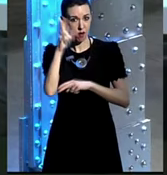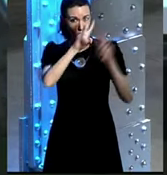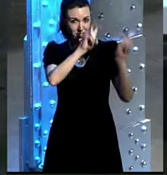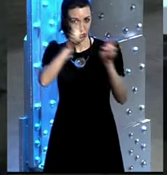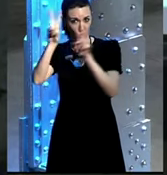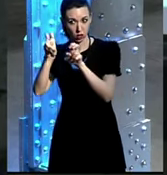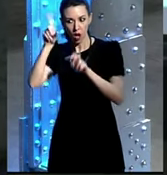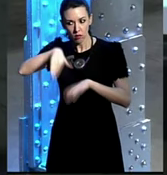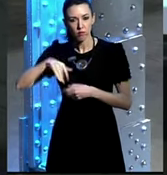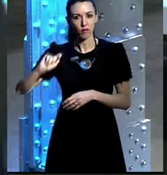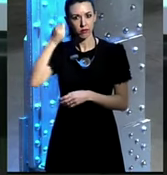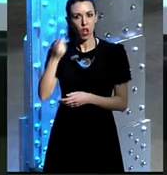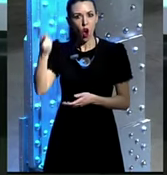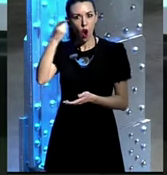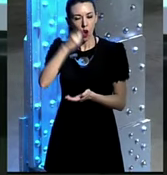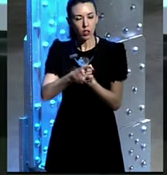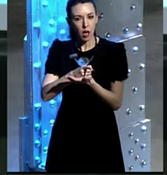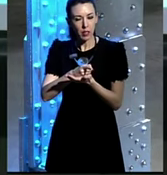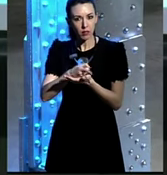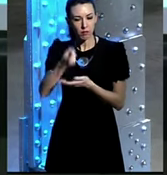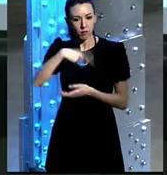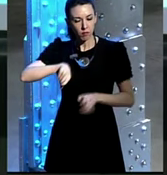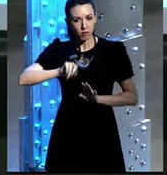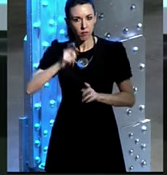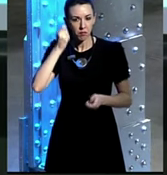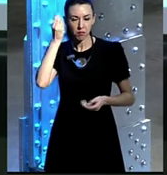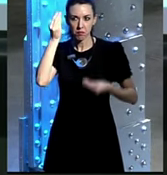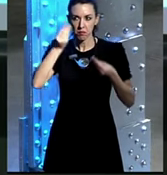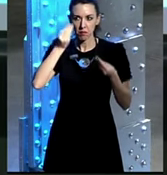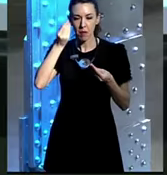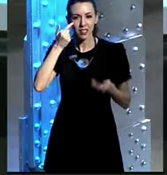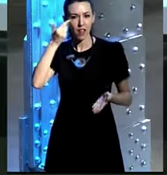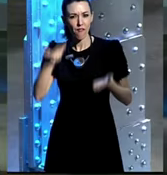conseguido que volvamos a reflexionar e incluso reevaluar